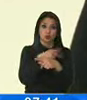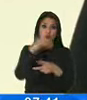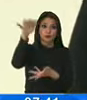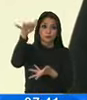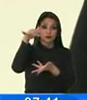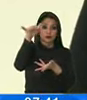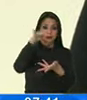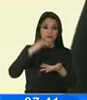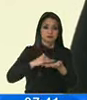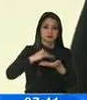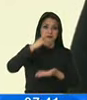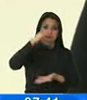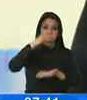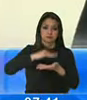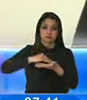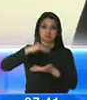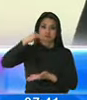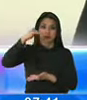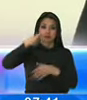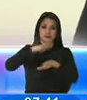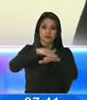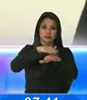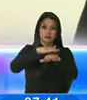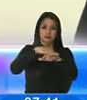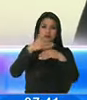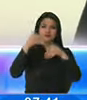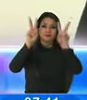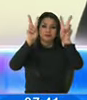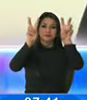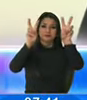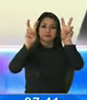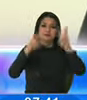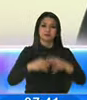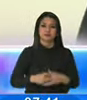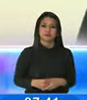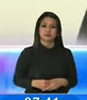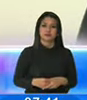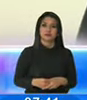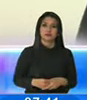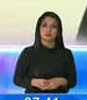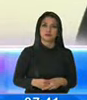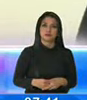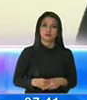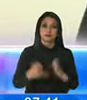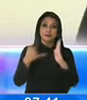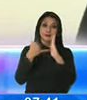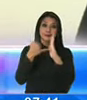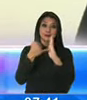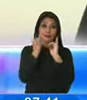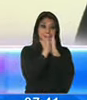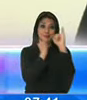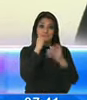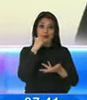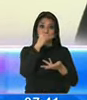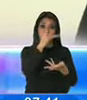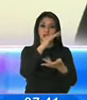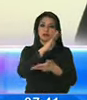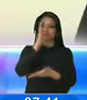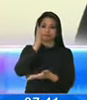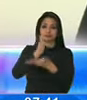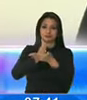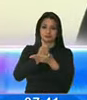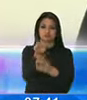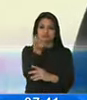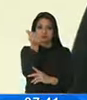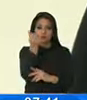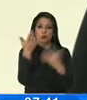creciendo. Nuevamente influenciadas muchísimo por la desmontada de las salvaguardias. El tema de las salvaguardias sí